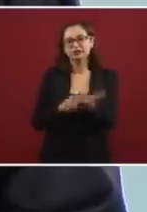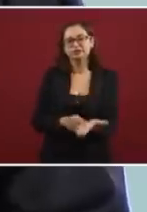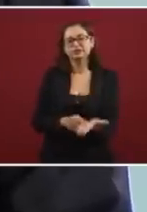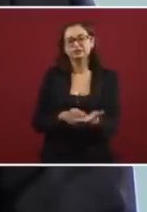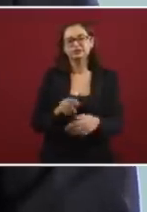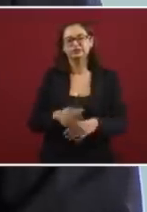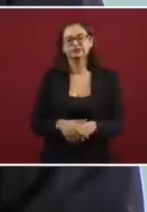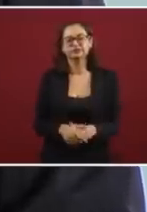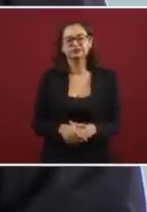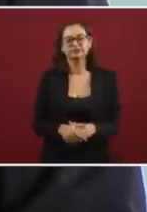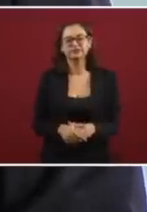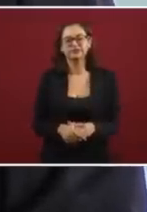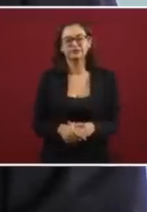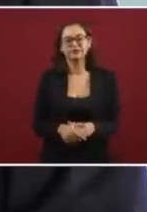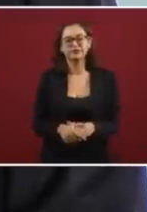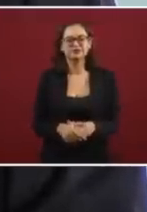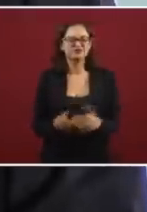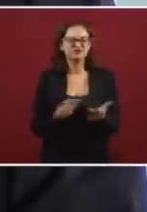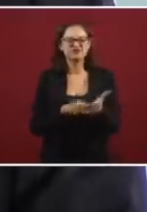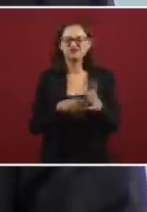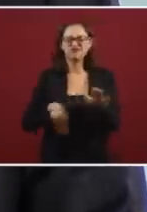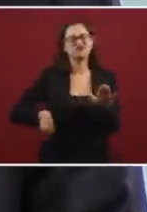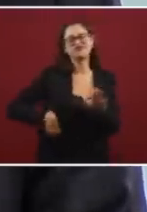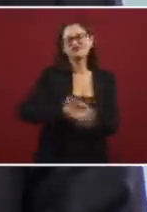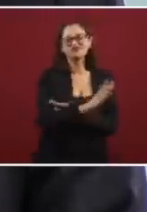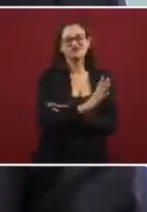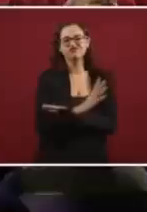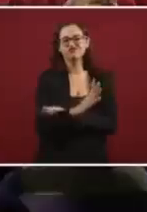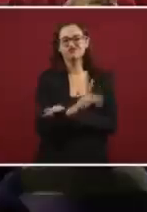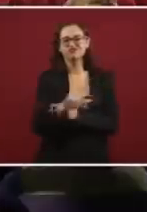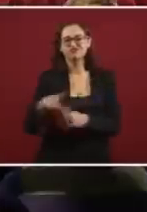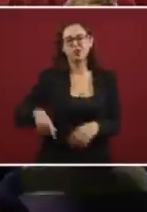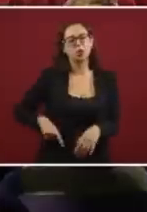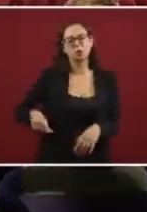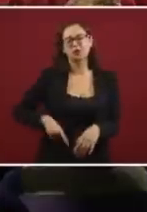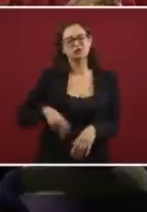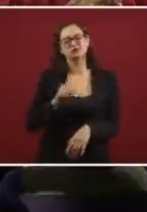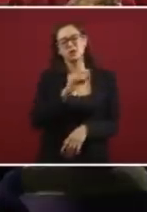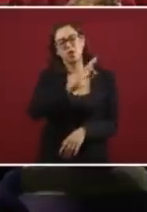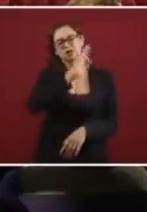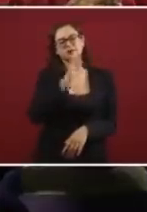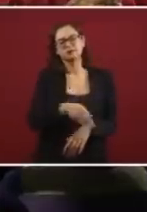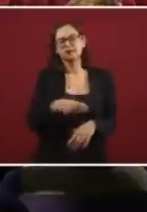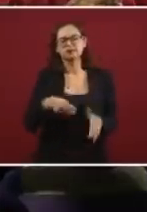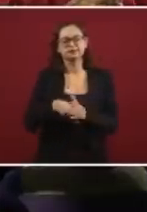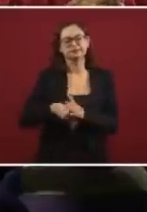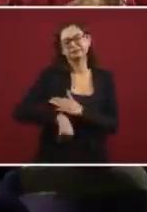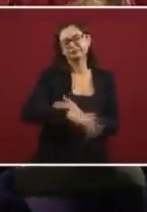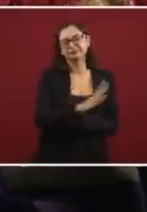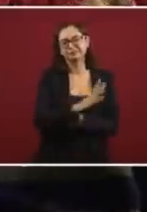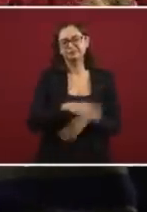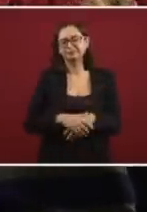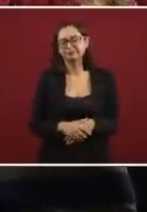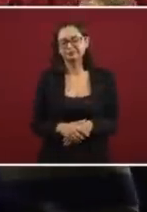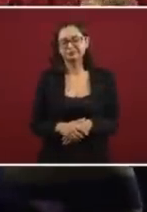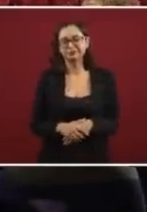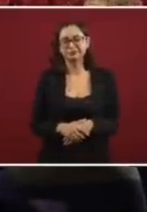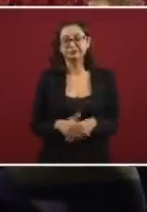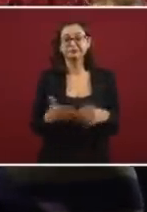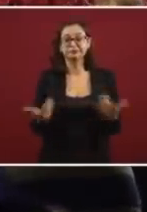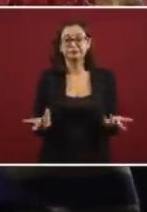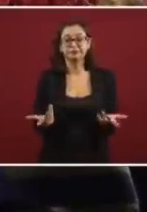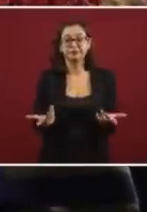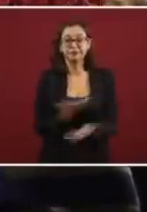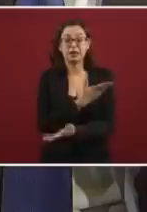habían desechado el gobierno no había aceptado además era un proyecto de